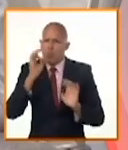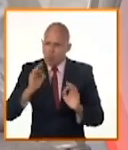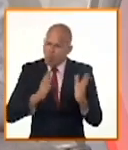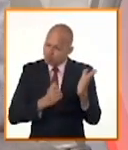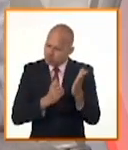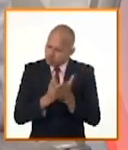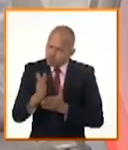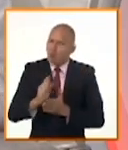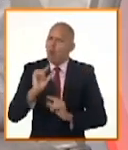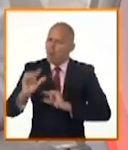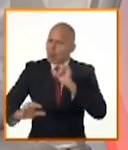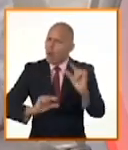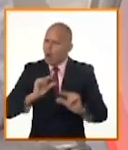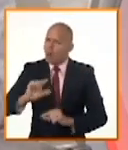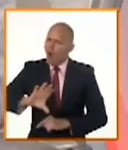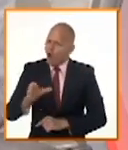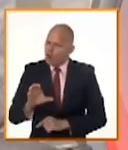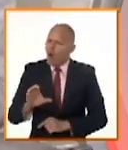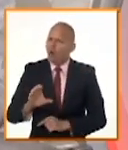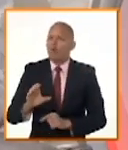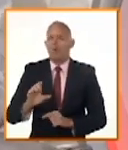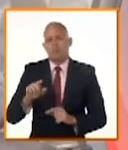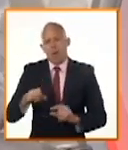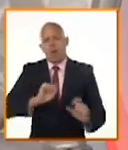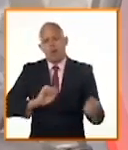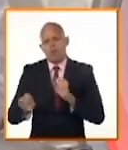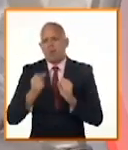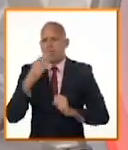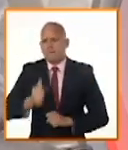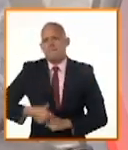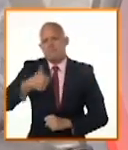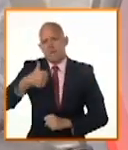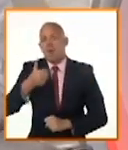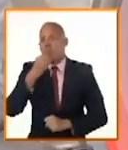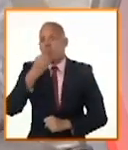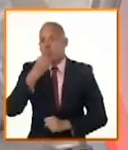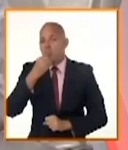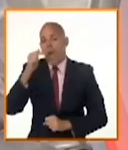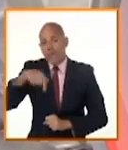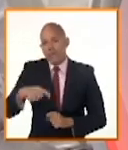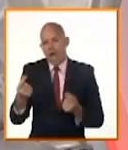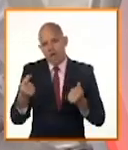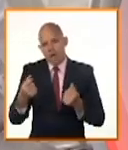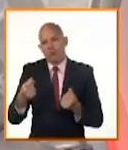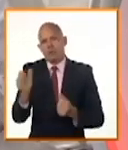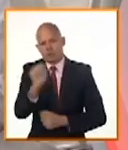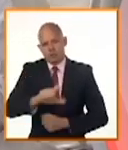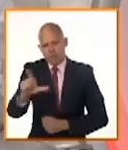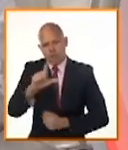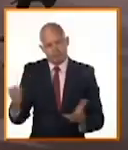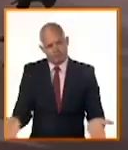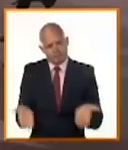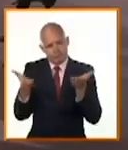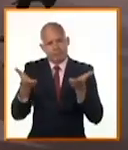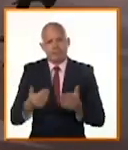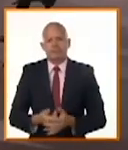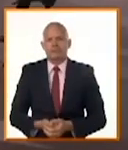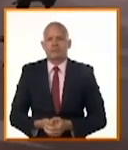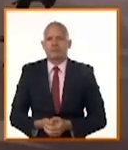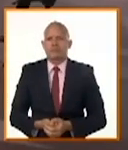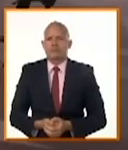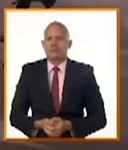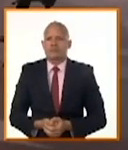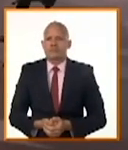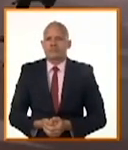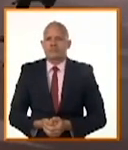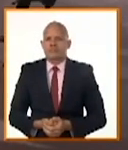la tarea de la bancarización como un proceso natural y que permita el desarrollo económico social de nuestro país Bueno muchísimas gracias